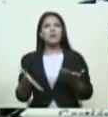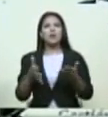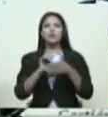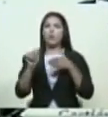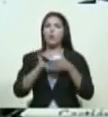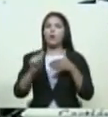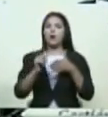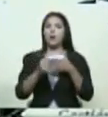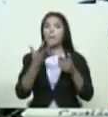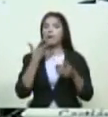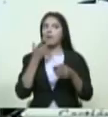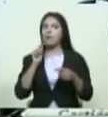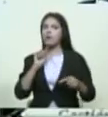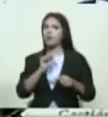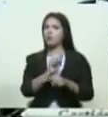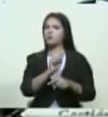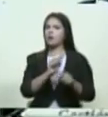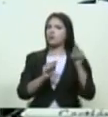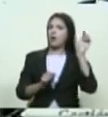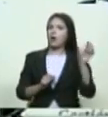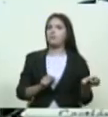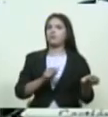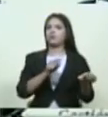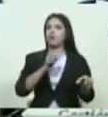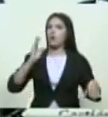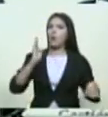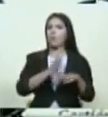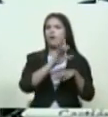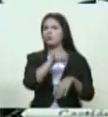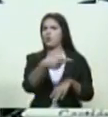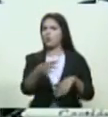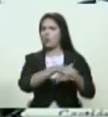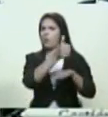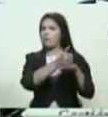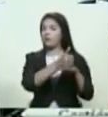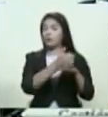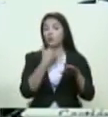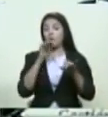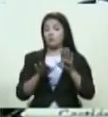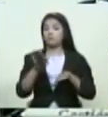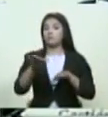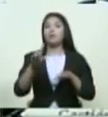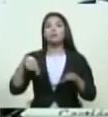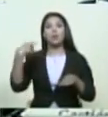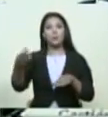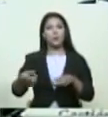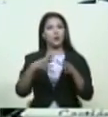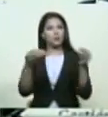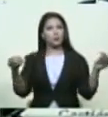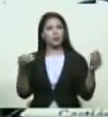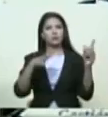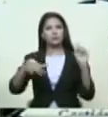terminas acusando o no a esa persona, que es un paso posterior a la imputación.